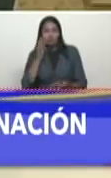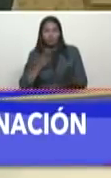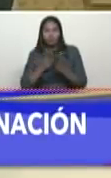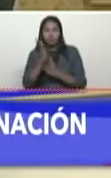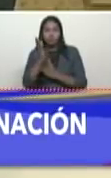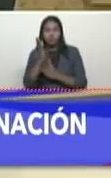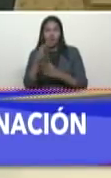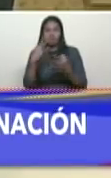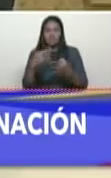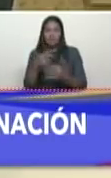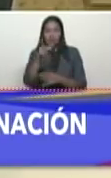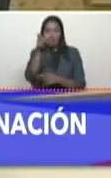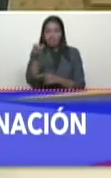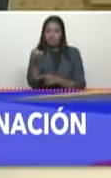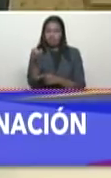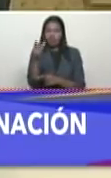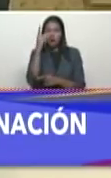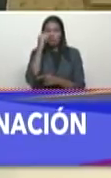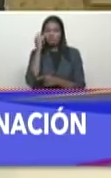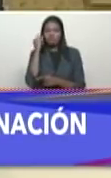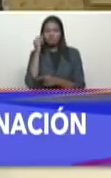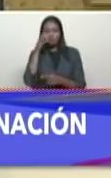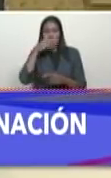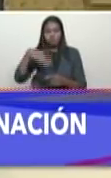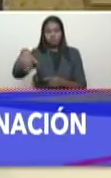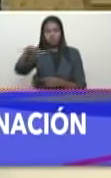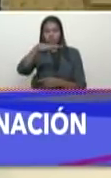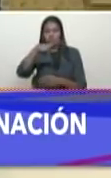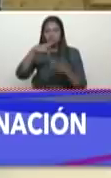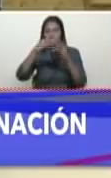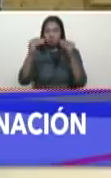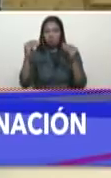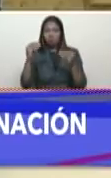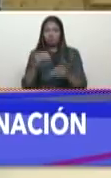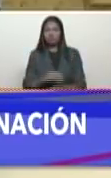suprema es con ellos y con ellas es con el pueblo